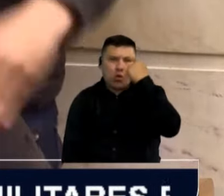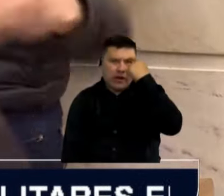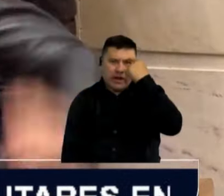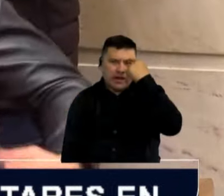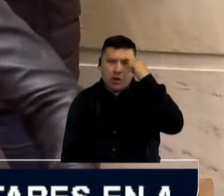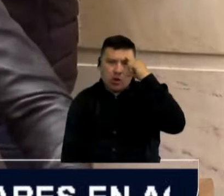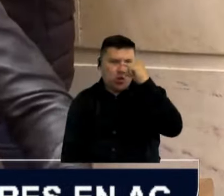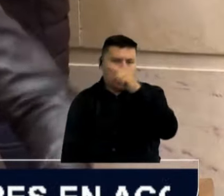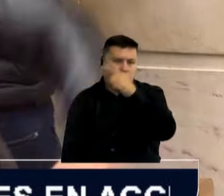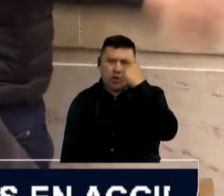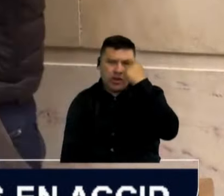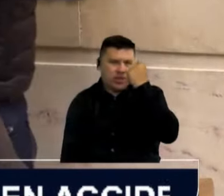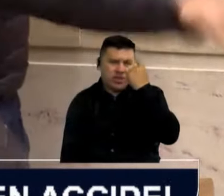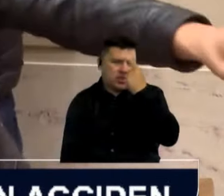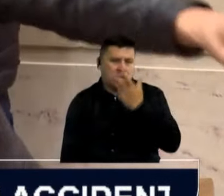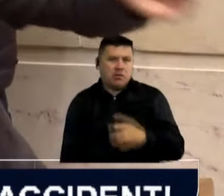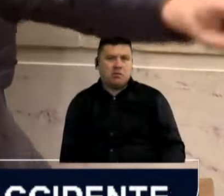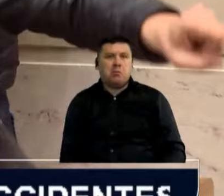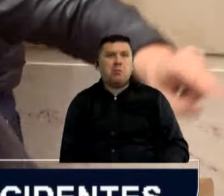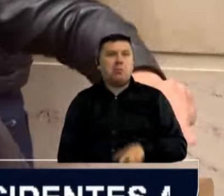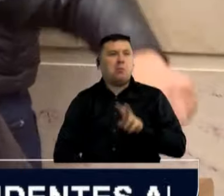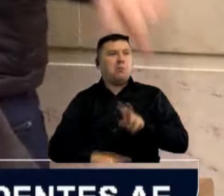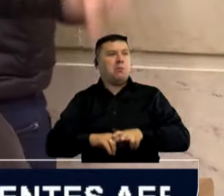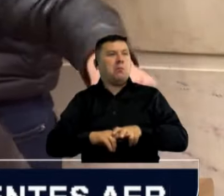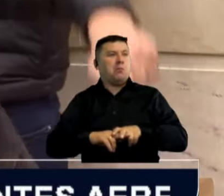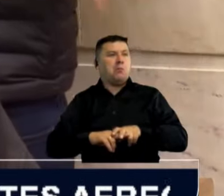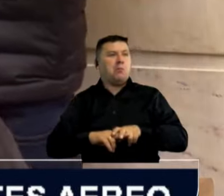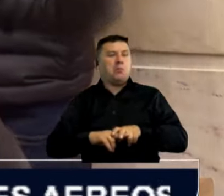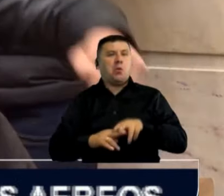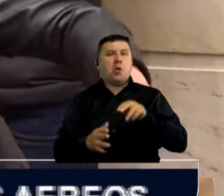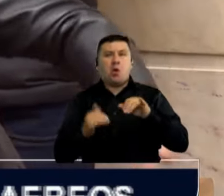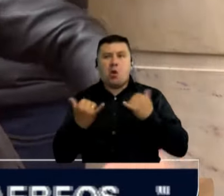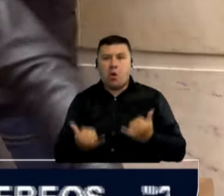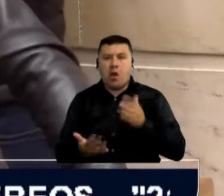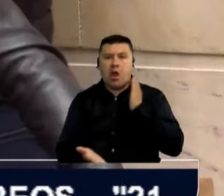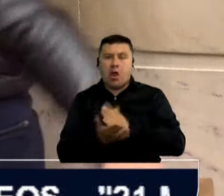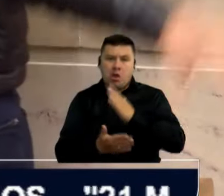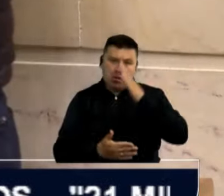un incompetente y por estar allí en ese puesto.